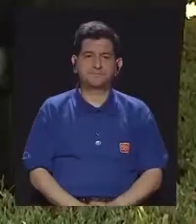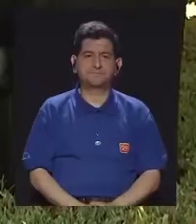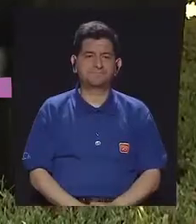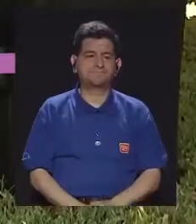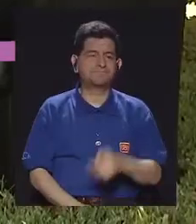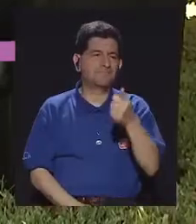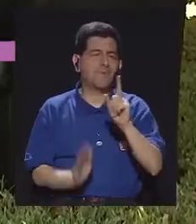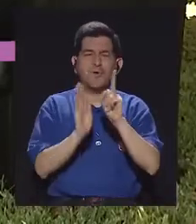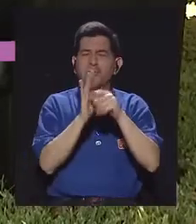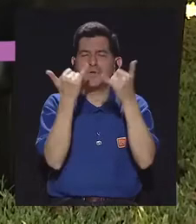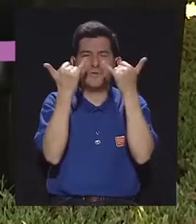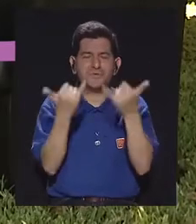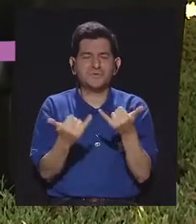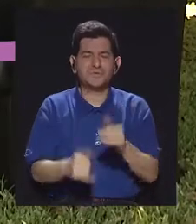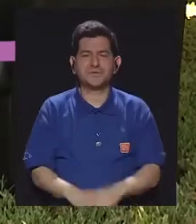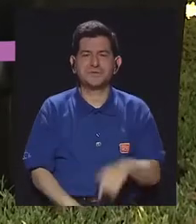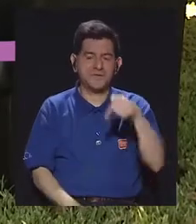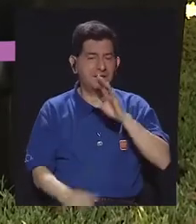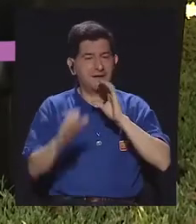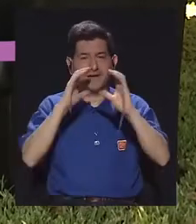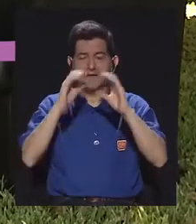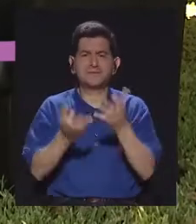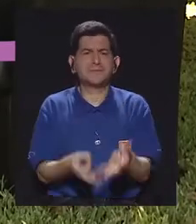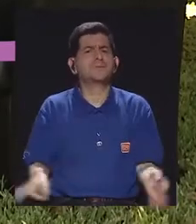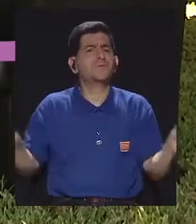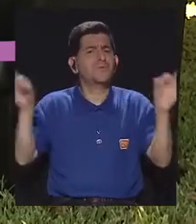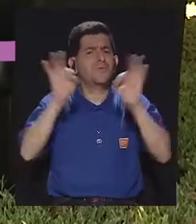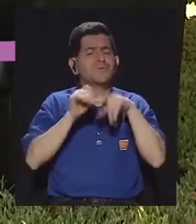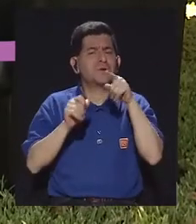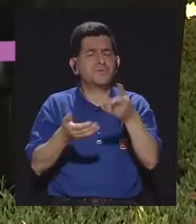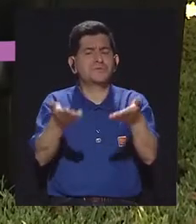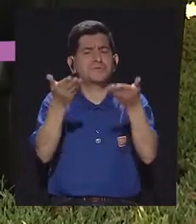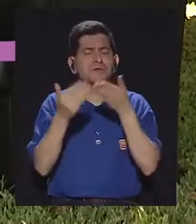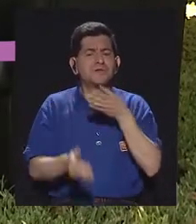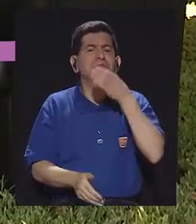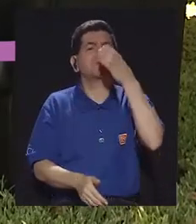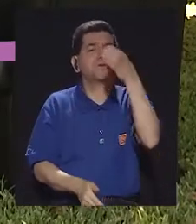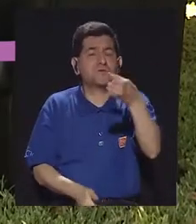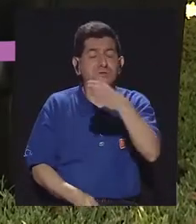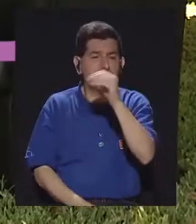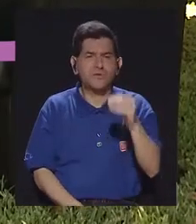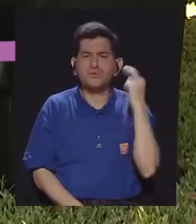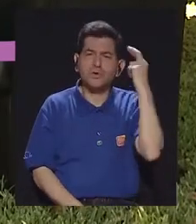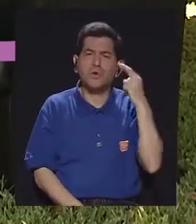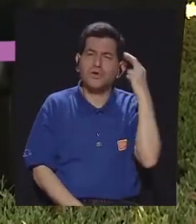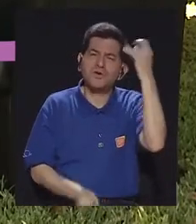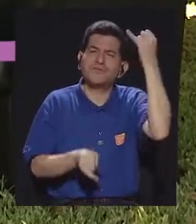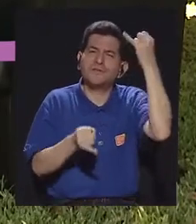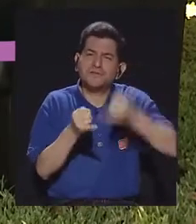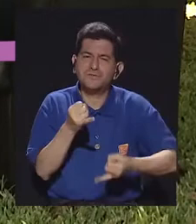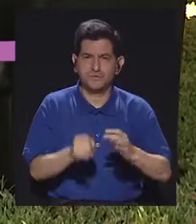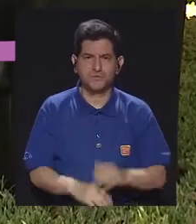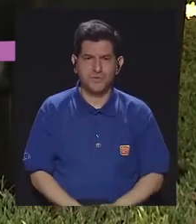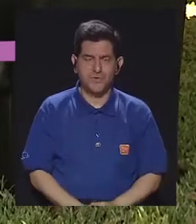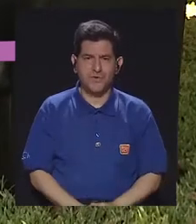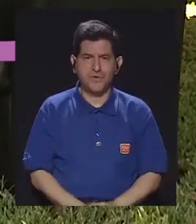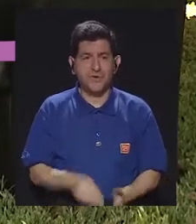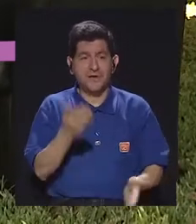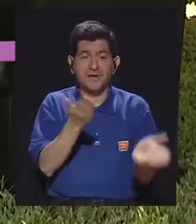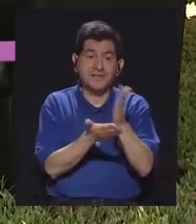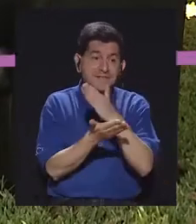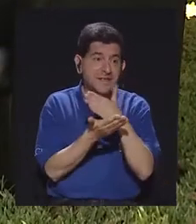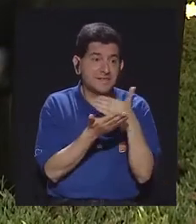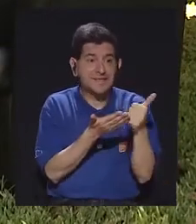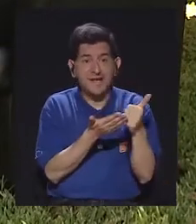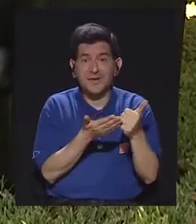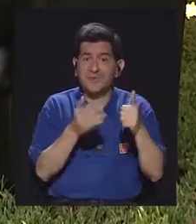Nos quedan pocos minutos en esta conversación y sería muy valioso, Gabriela, que usted nos brinde una recomendación o bien reflexión final. Si se nos ha escapado,